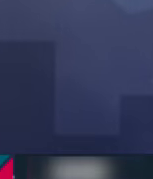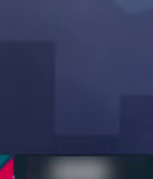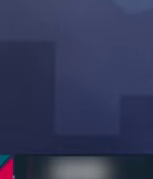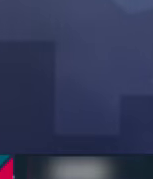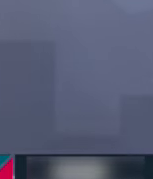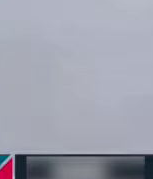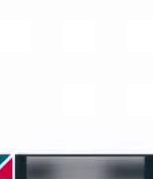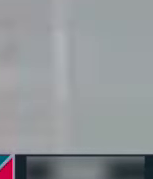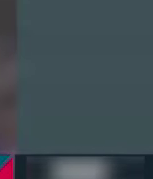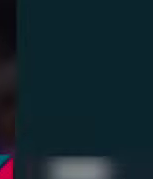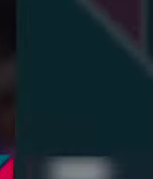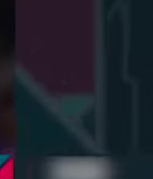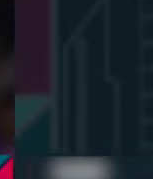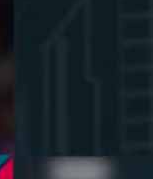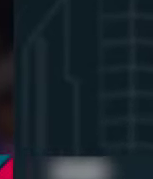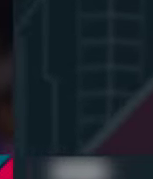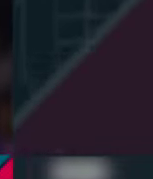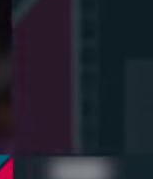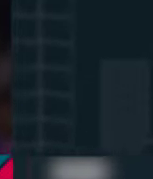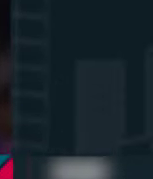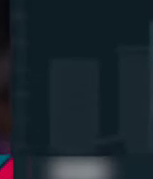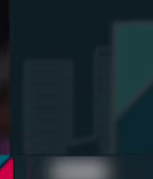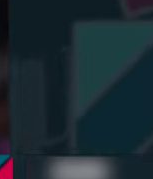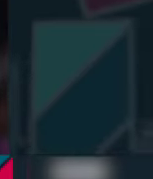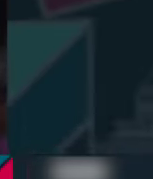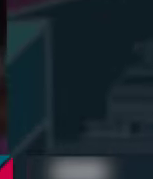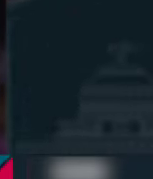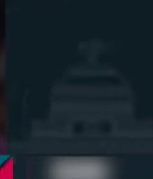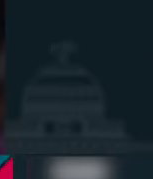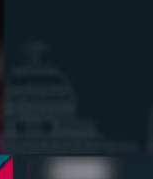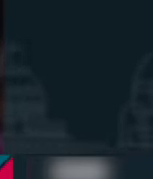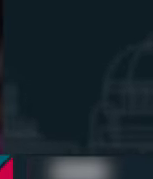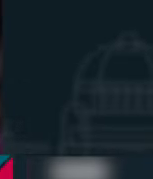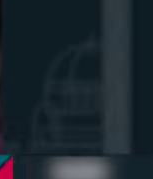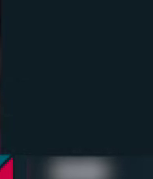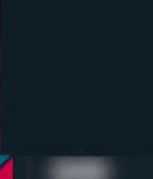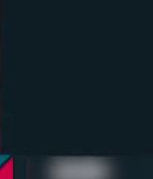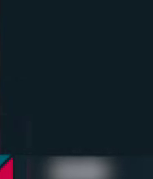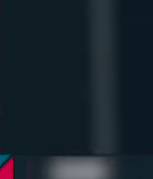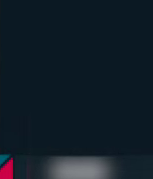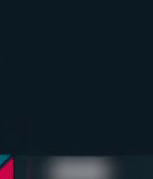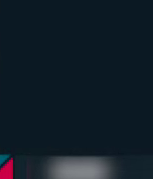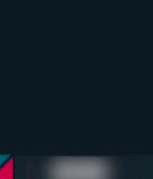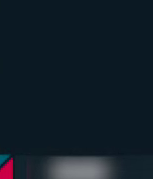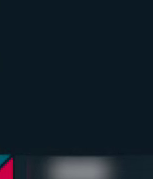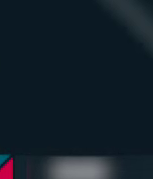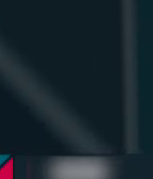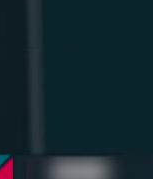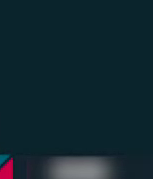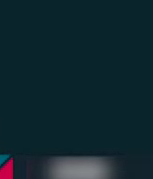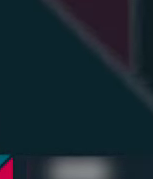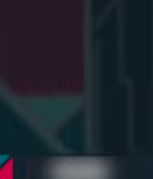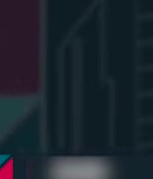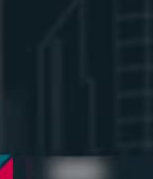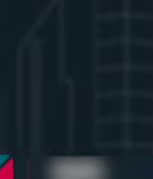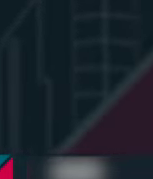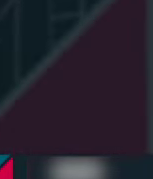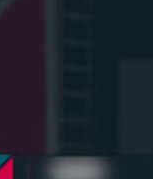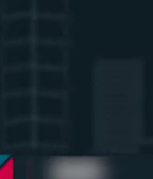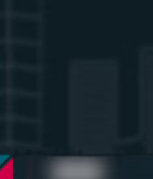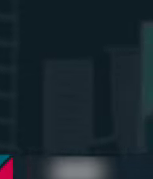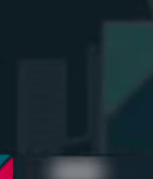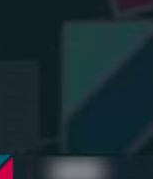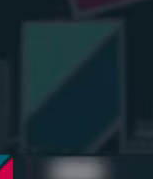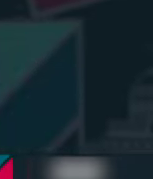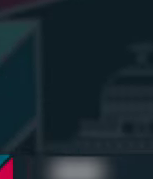Prisca Guadalupe Abiti Alcaraz llegó más lejos de lo que cualquier atleta yudoka de nuestro país ha llegado en la historia. Con la medalla de